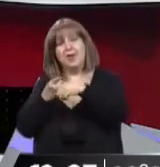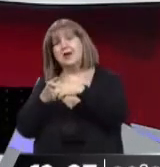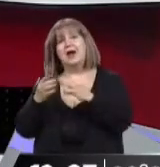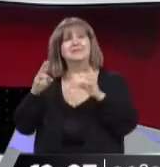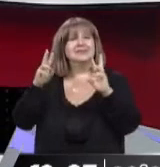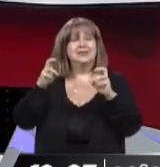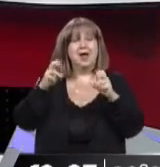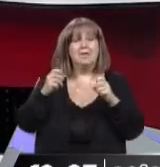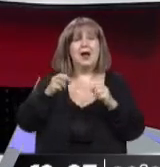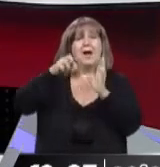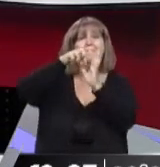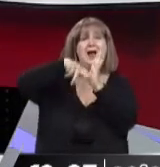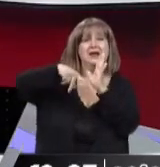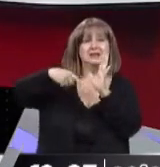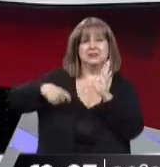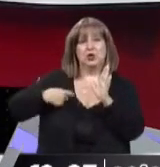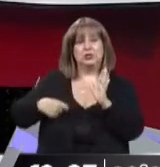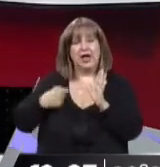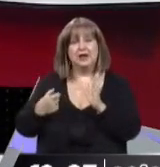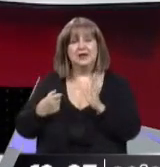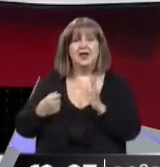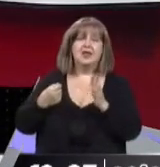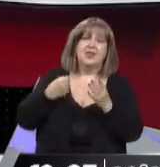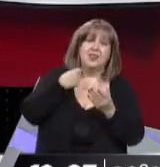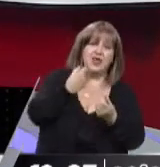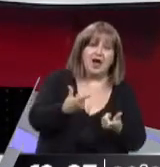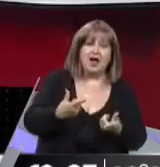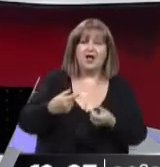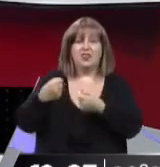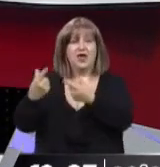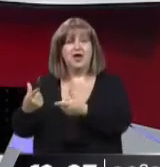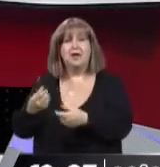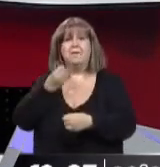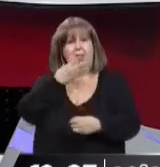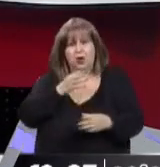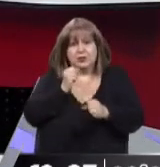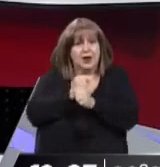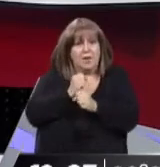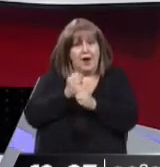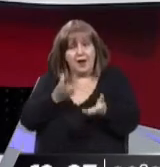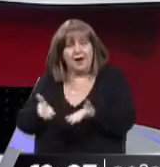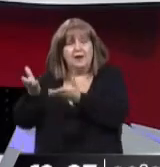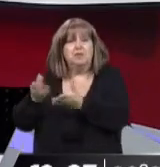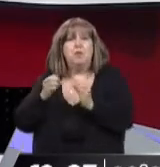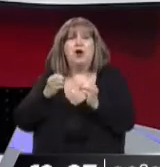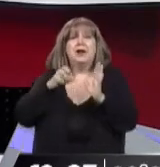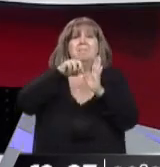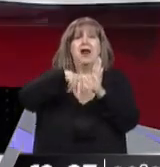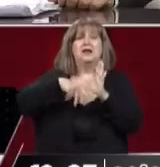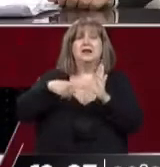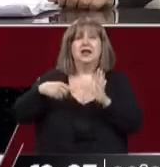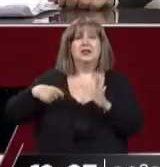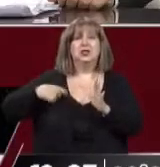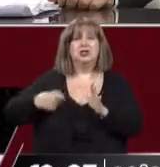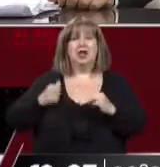al tema de los planes sociales, ¿no? Esto de generar el trabajo genuino, que la gente no dependa de un plan, sino de